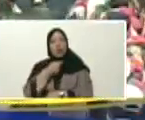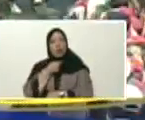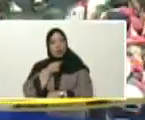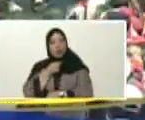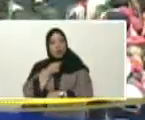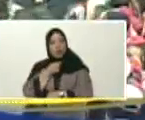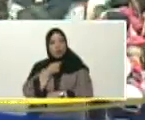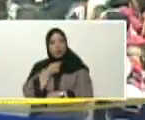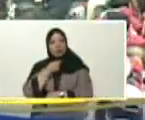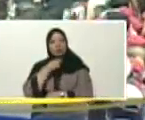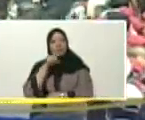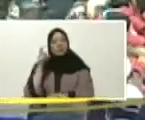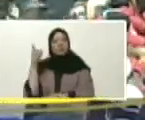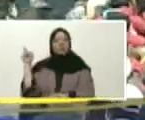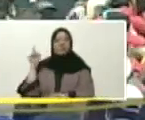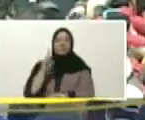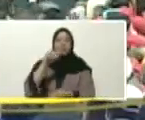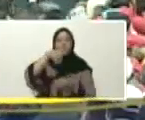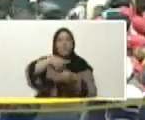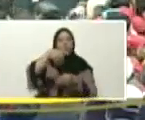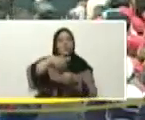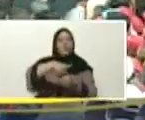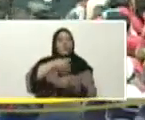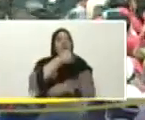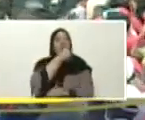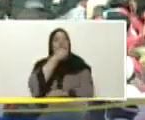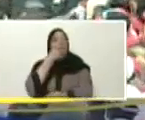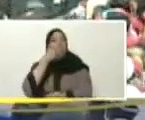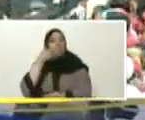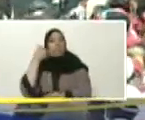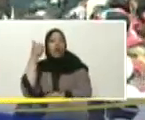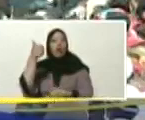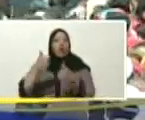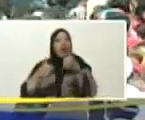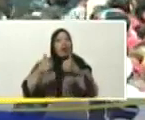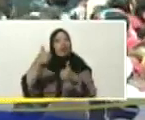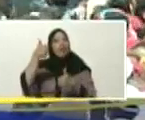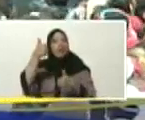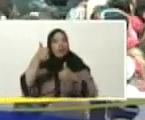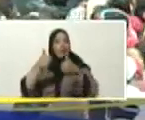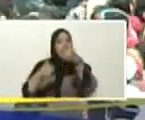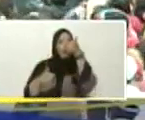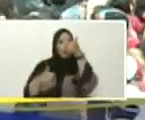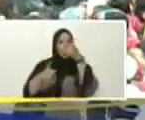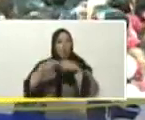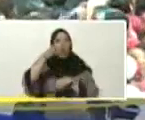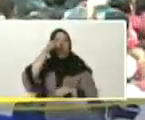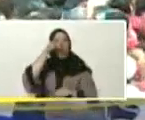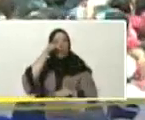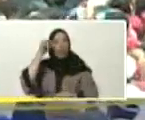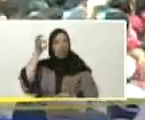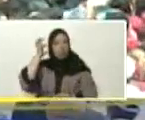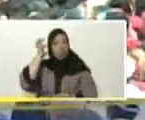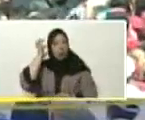Salieron a elegir a los mejores, a las mejores.